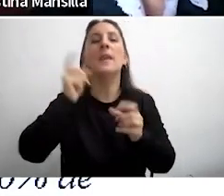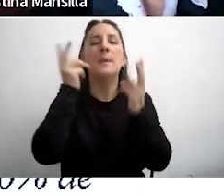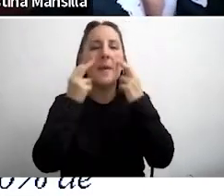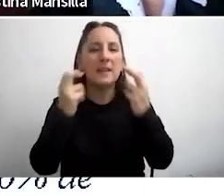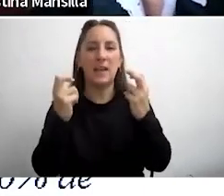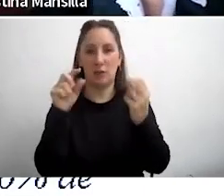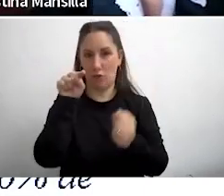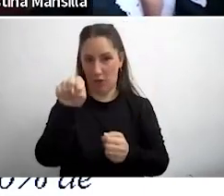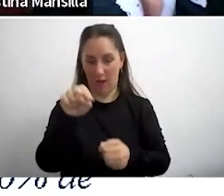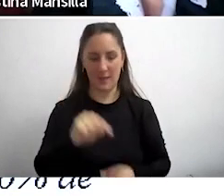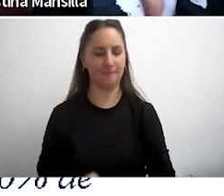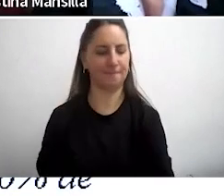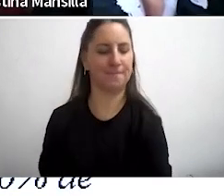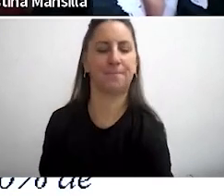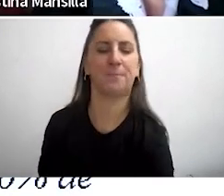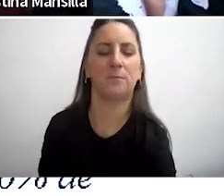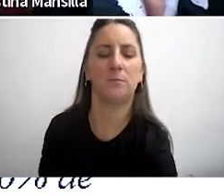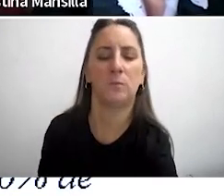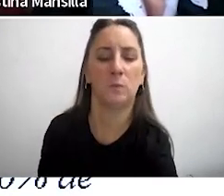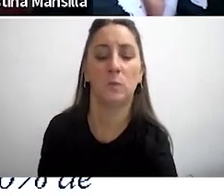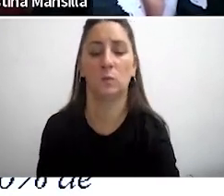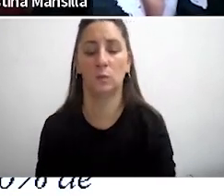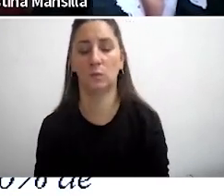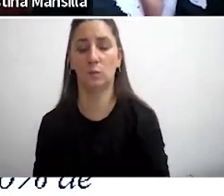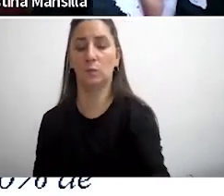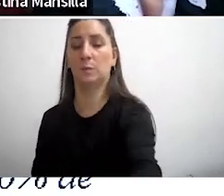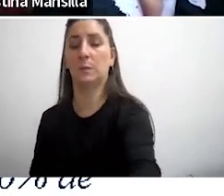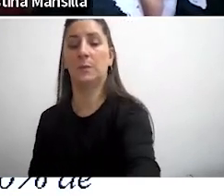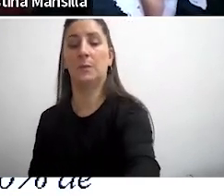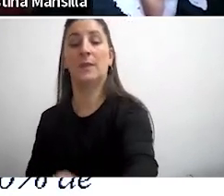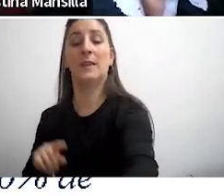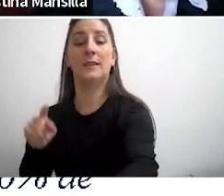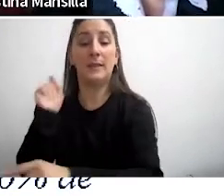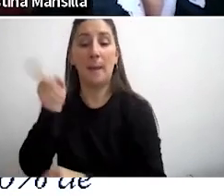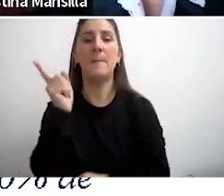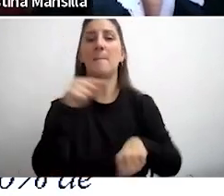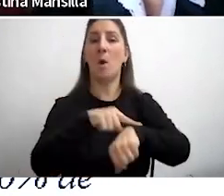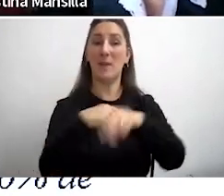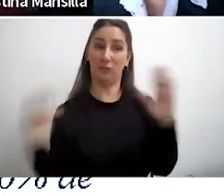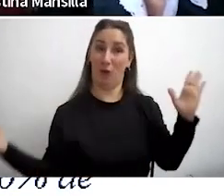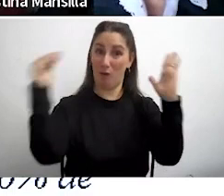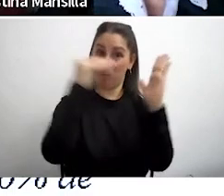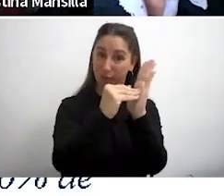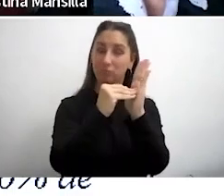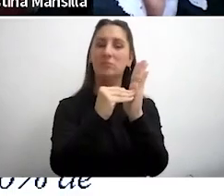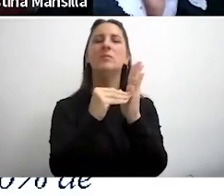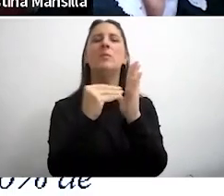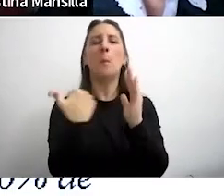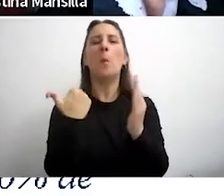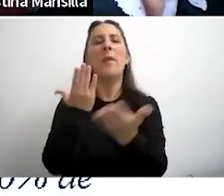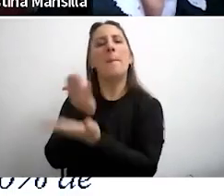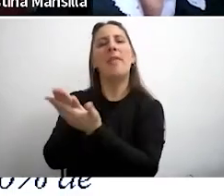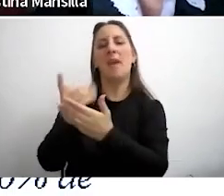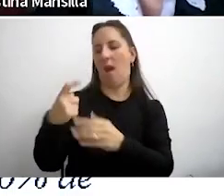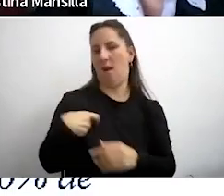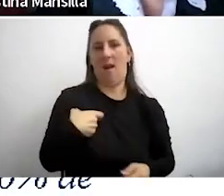aplicada. Esto les permite, además, poder, una vez que se inscriben al registro, solicitar la